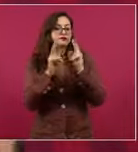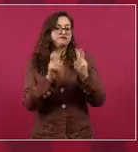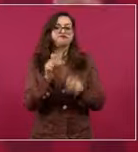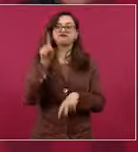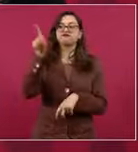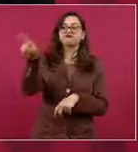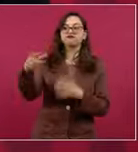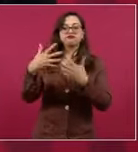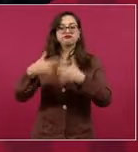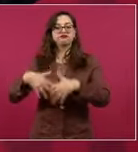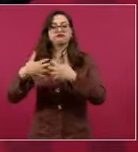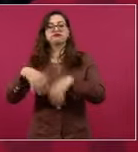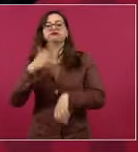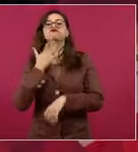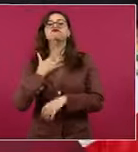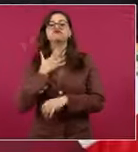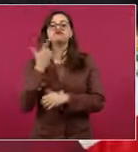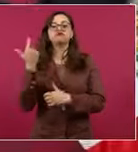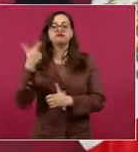o lo de